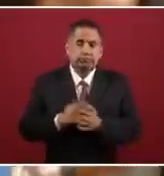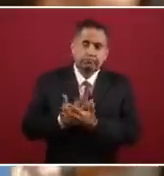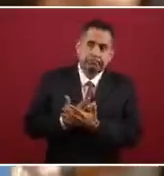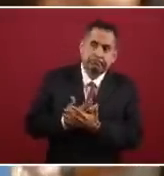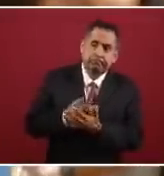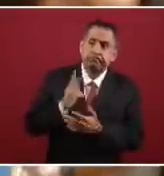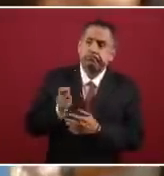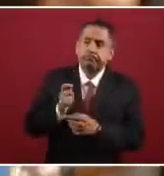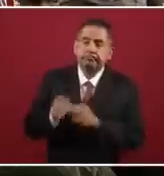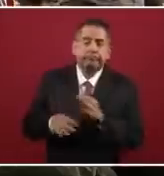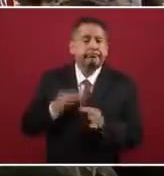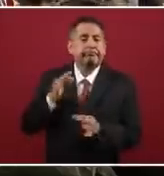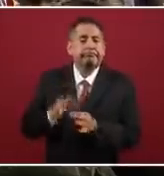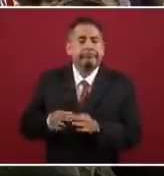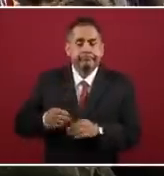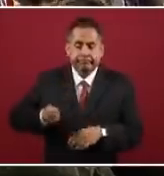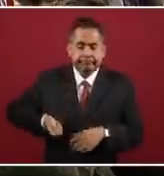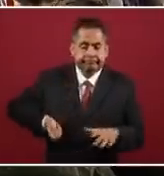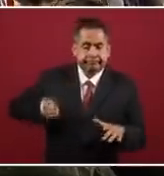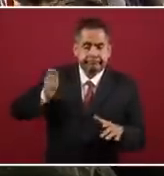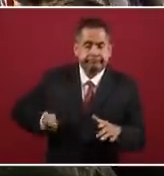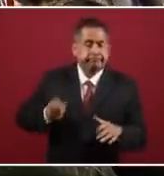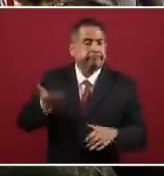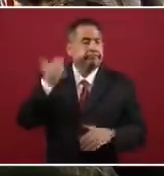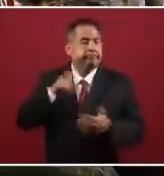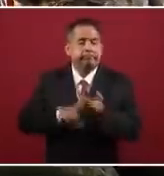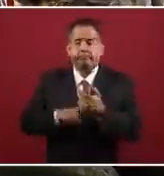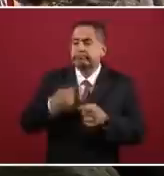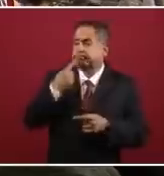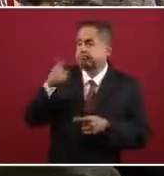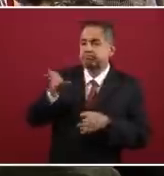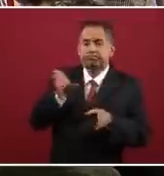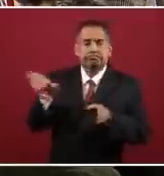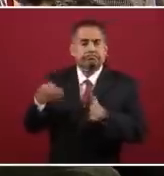se cumpla la ejecutoría del amparo indirecto